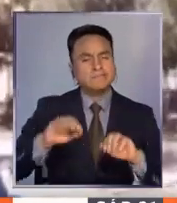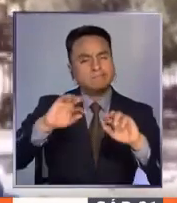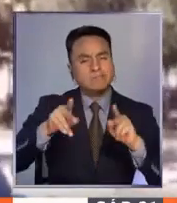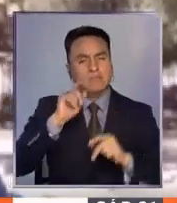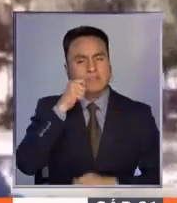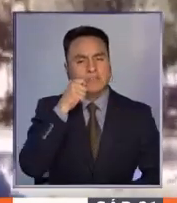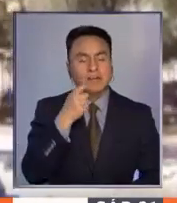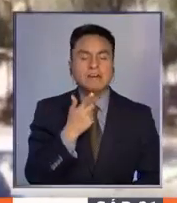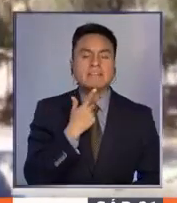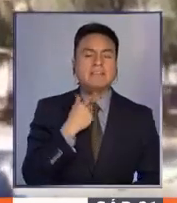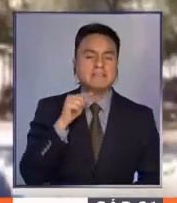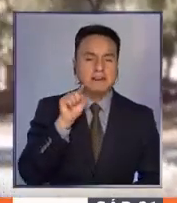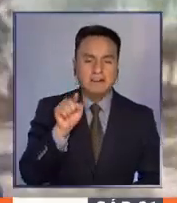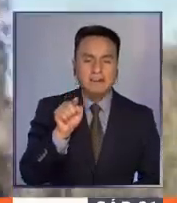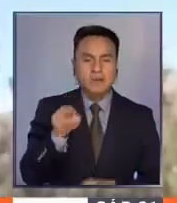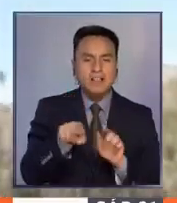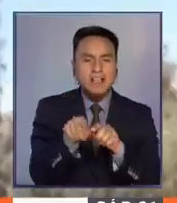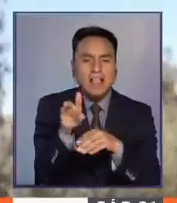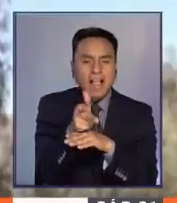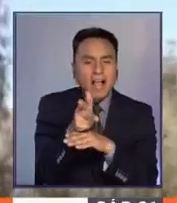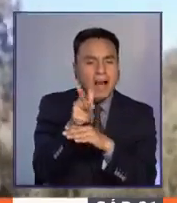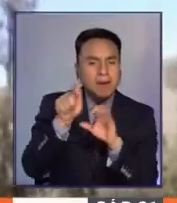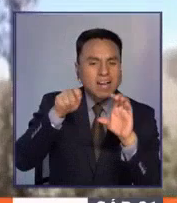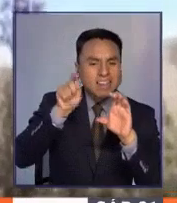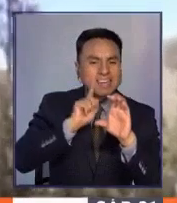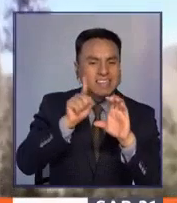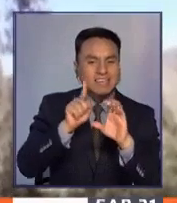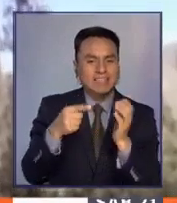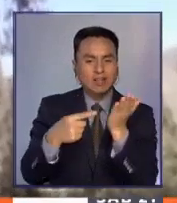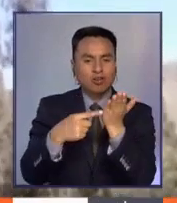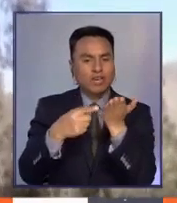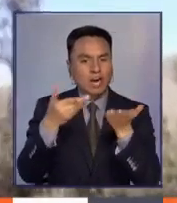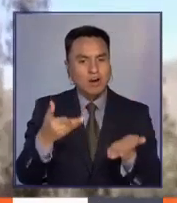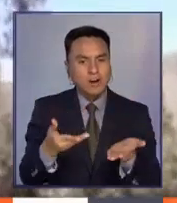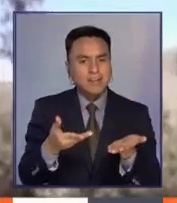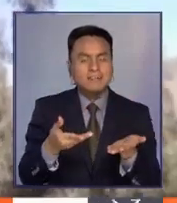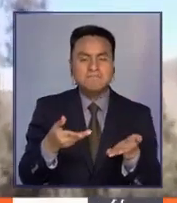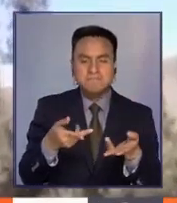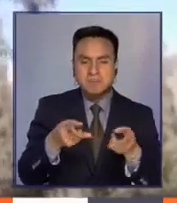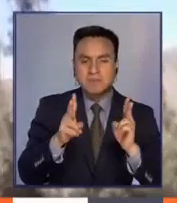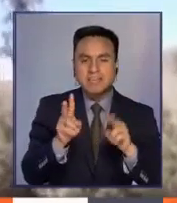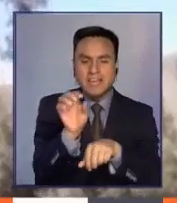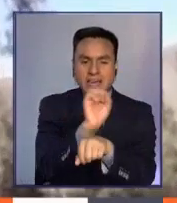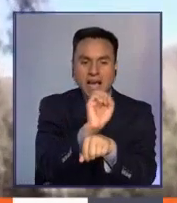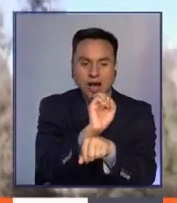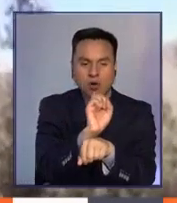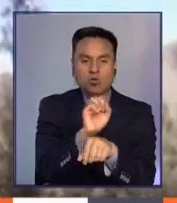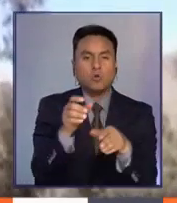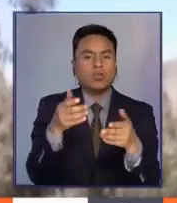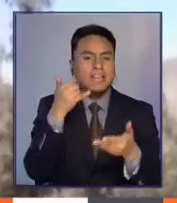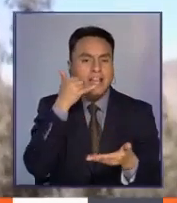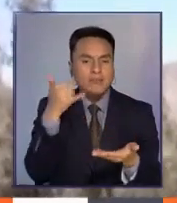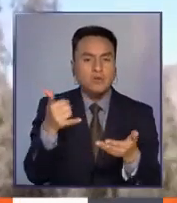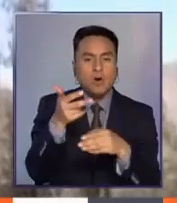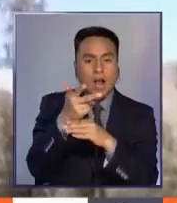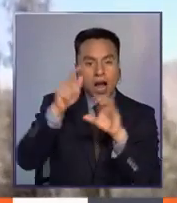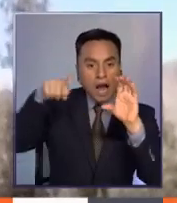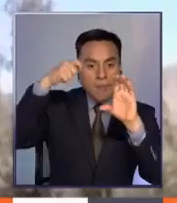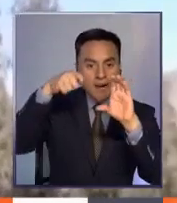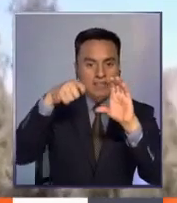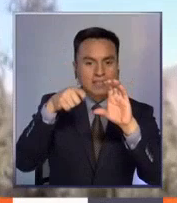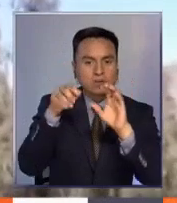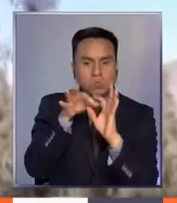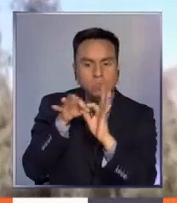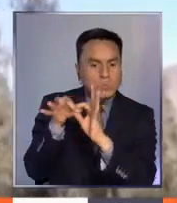es interesante esto de llevar una cámara. Hoy día las tecnologías permiten que los vehículos, los teléfonos, las cámaras sean